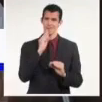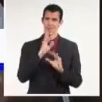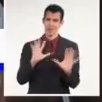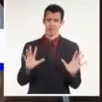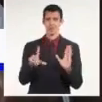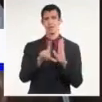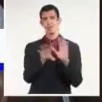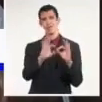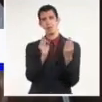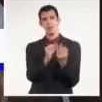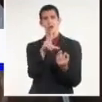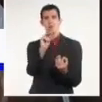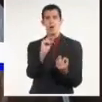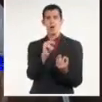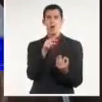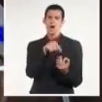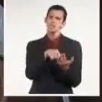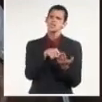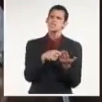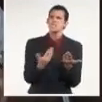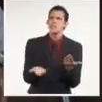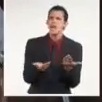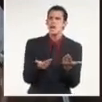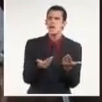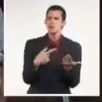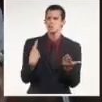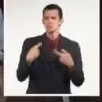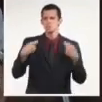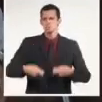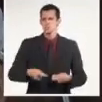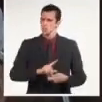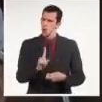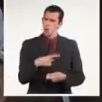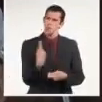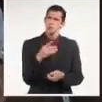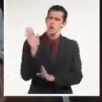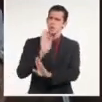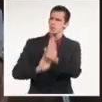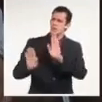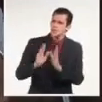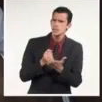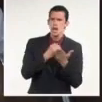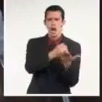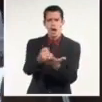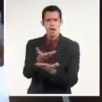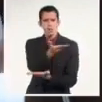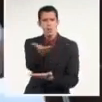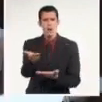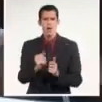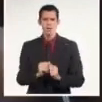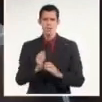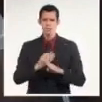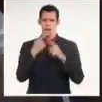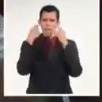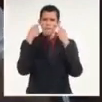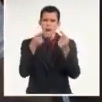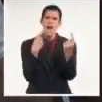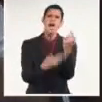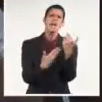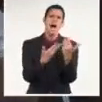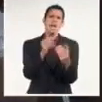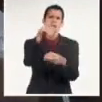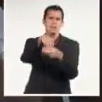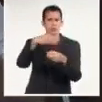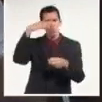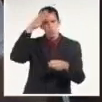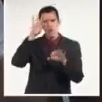las familias, que no fabrica ningún modelo, que no quita derechos a nadie y que es un código de todos los derechos para todas las personas y como